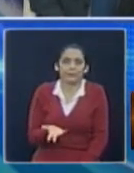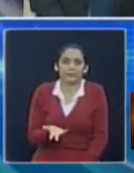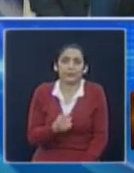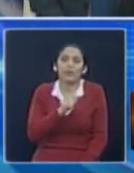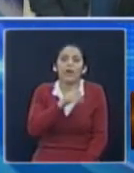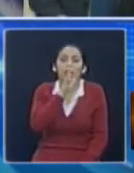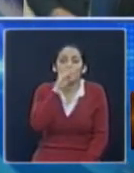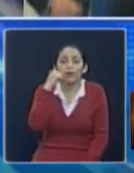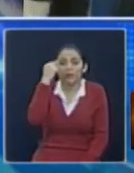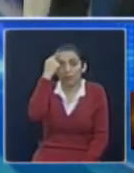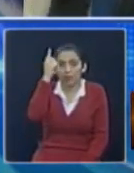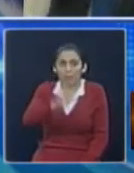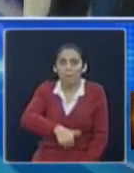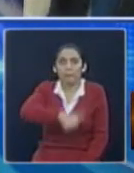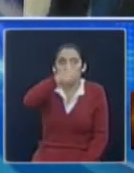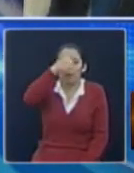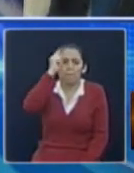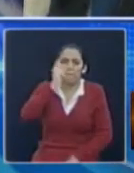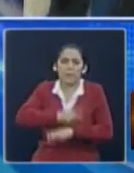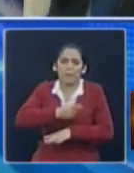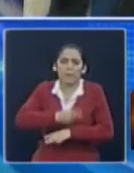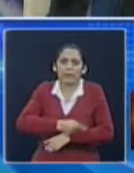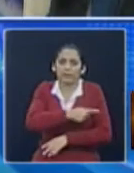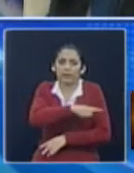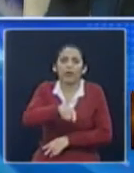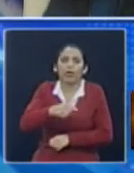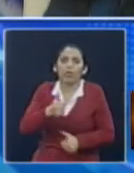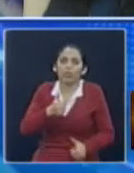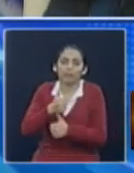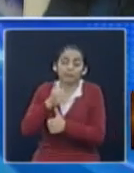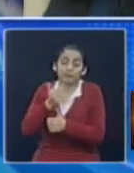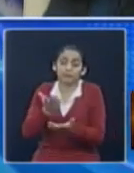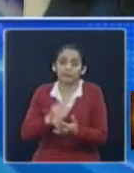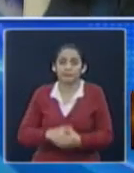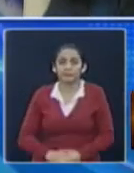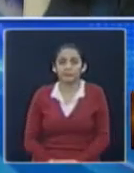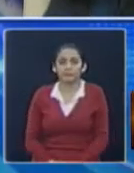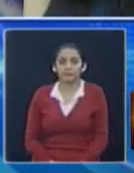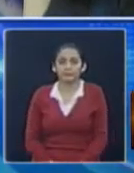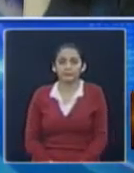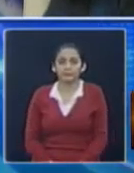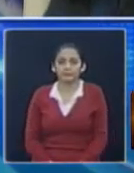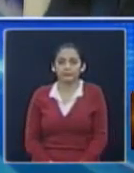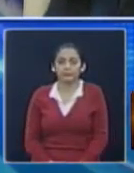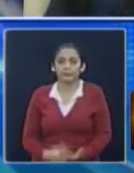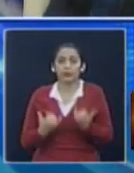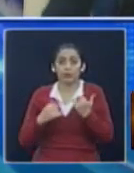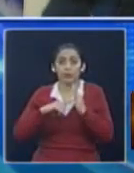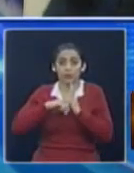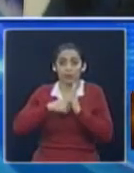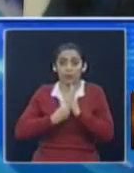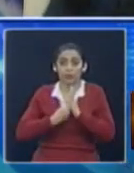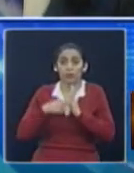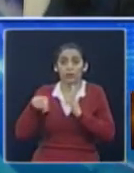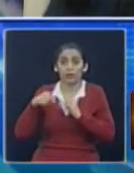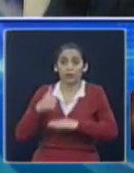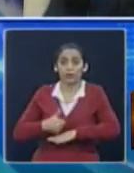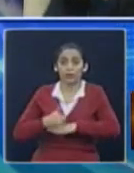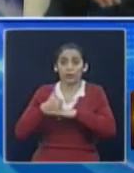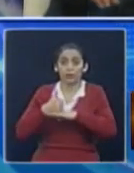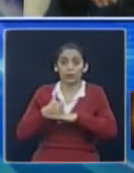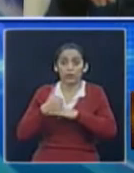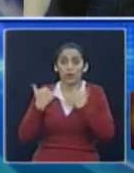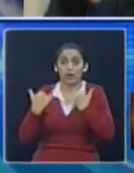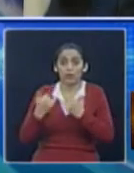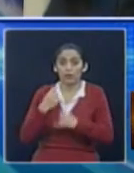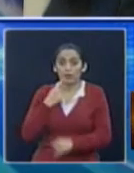Correa. Ahora, mucho se cuestiona a las instituciones. Mire lo que está pasando en este momento con la Contraloría. Se está cuestionando a la